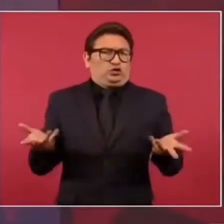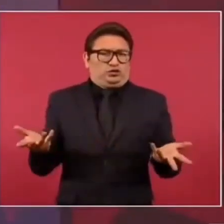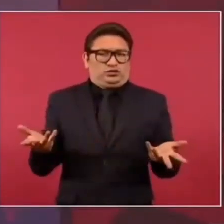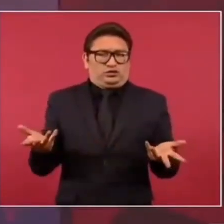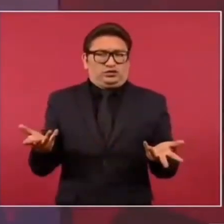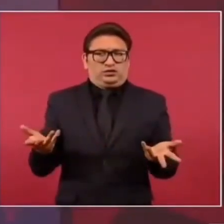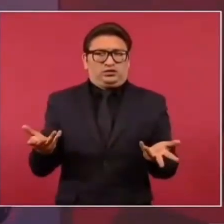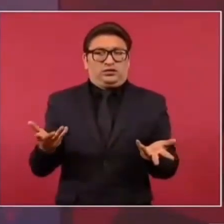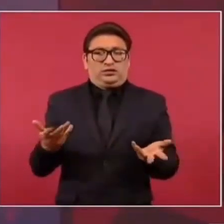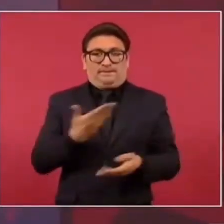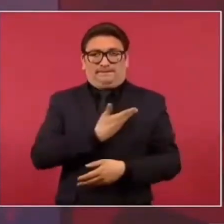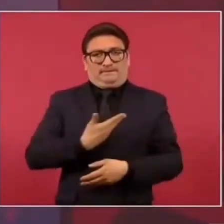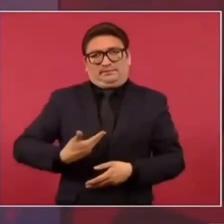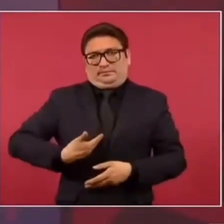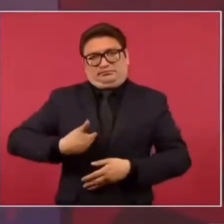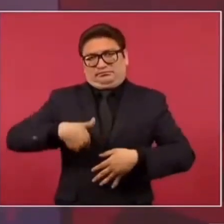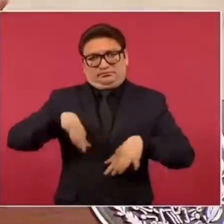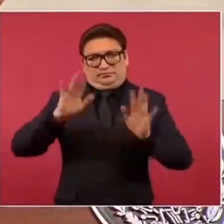haya sido como haya sido,